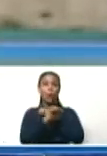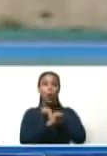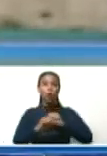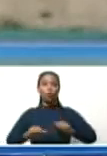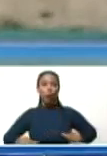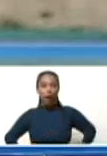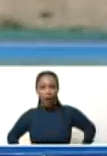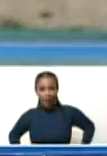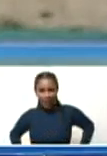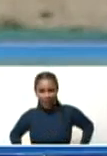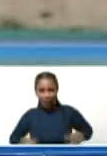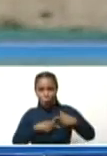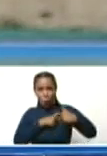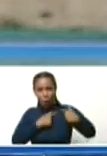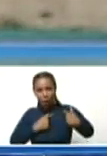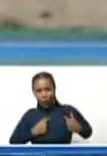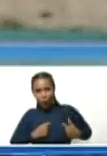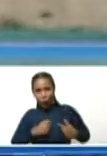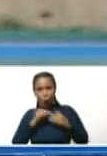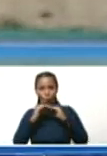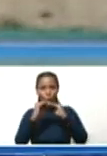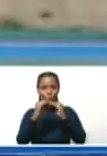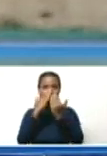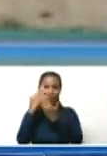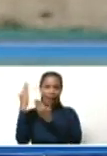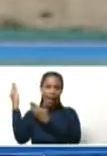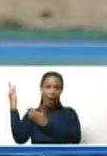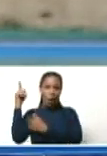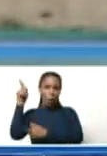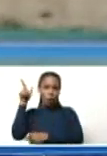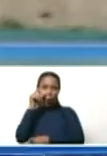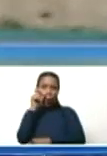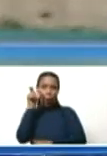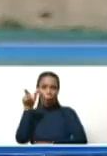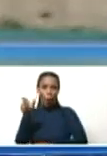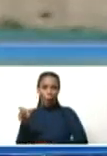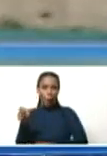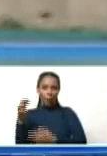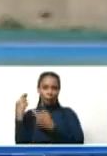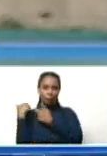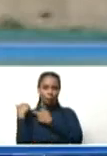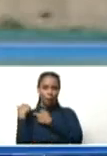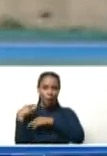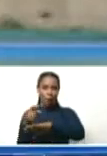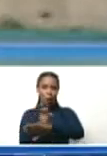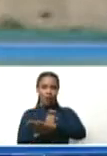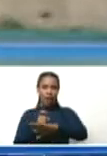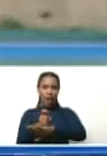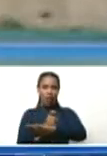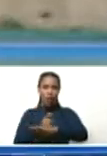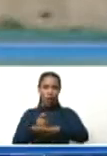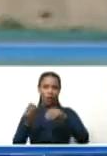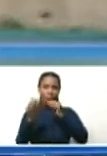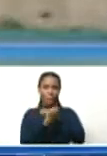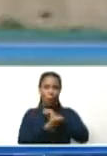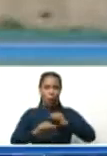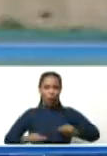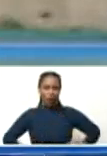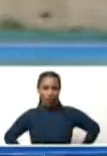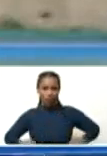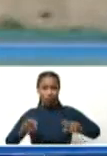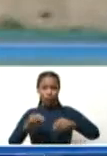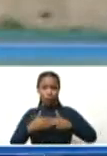corazón del llano portugueseño. Allá está Primitivo Cedeño. Primitivo, gobernador, precisamente